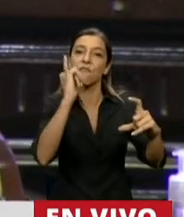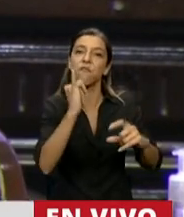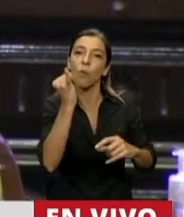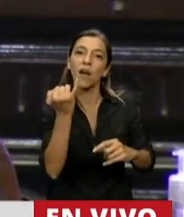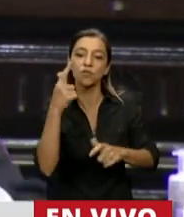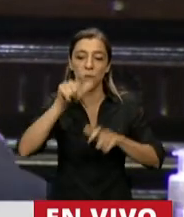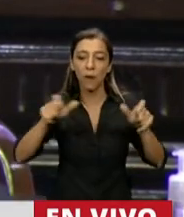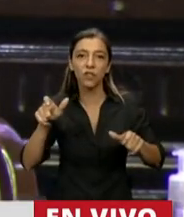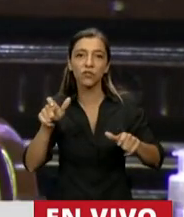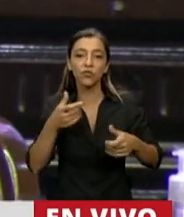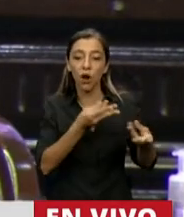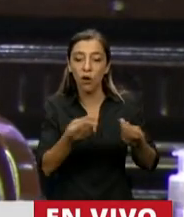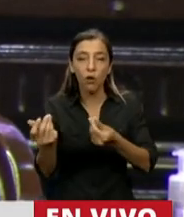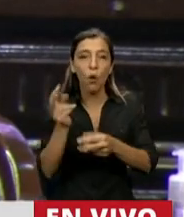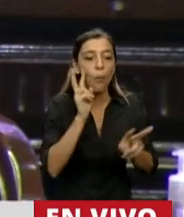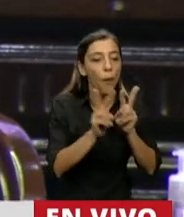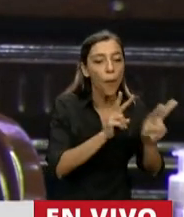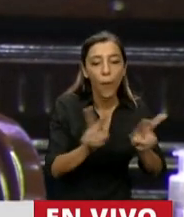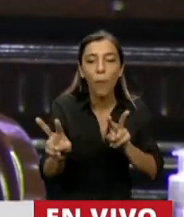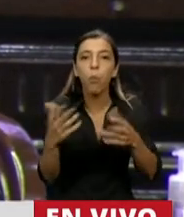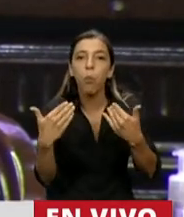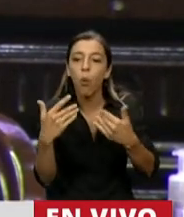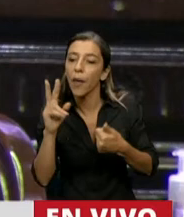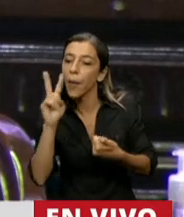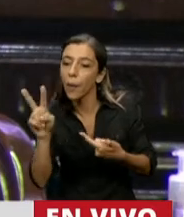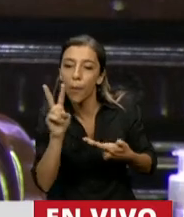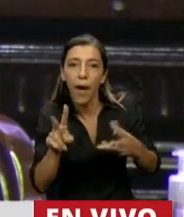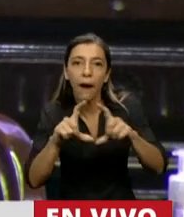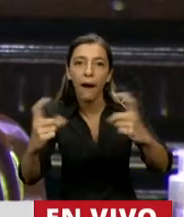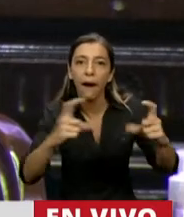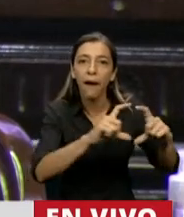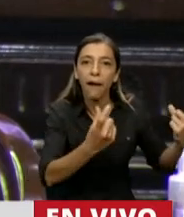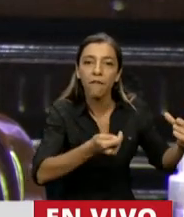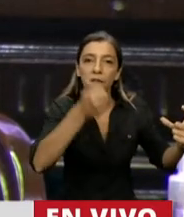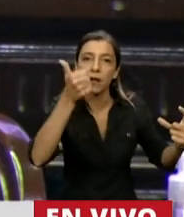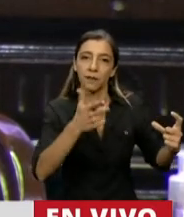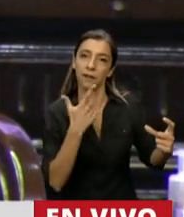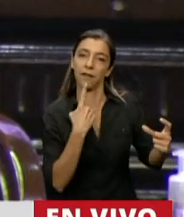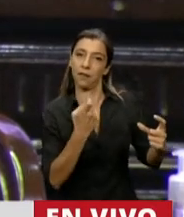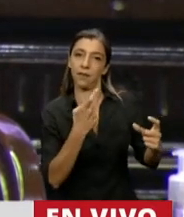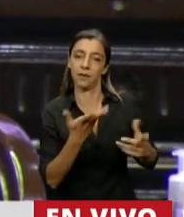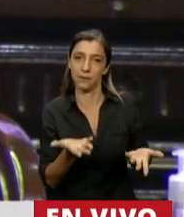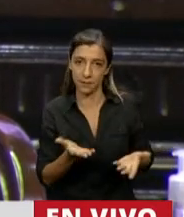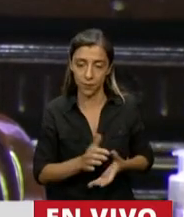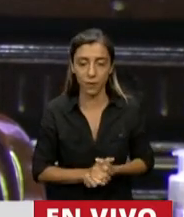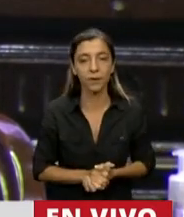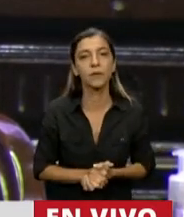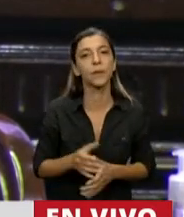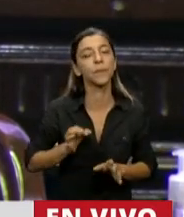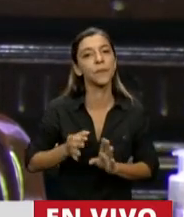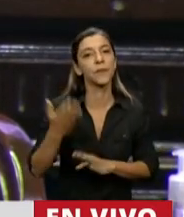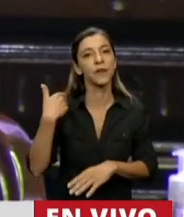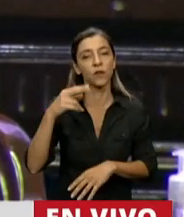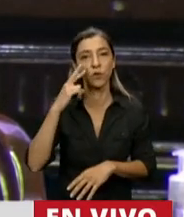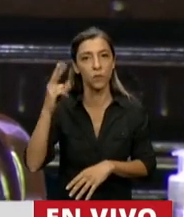qué es lo que consumen promoviendo la salud pública. Presenté un proyecto en el 2018 en este mismo